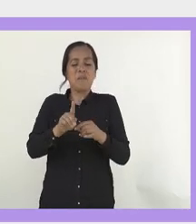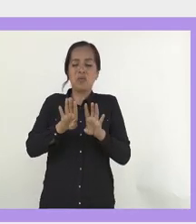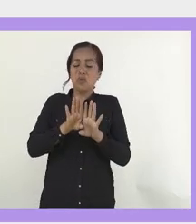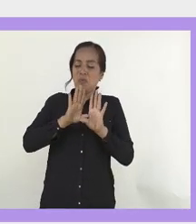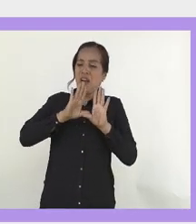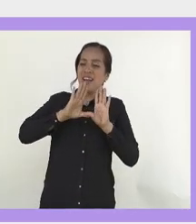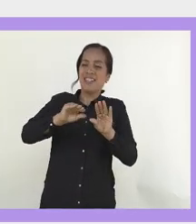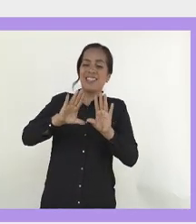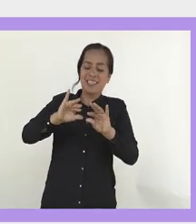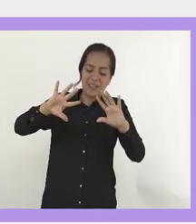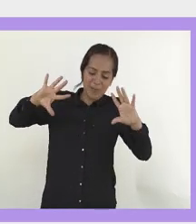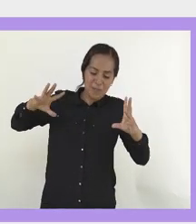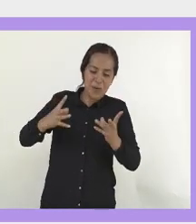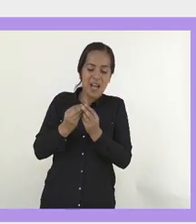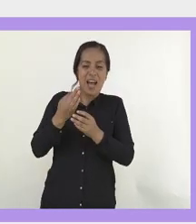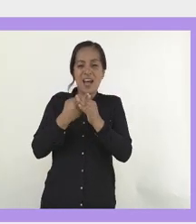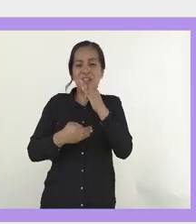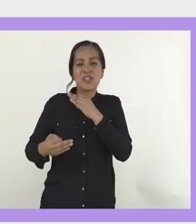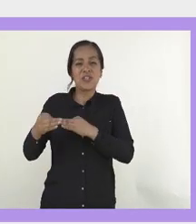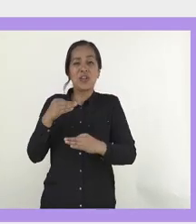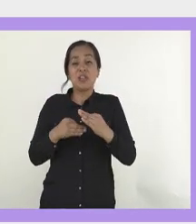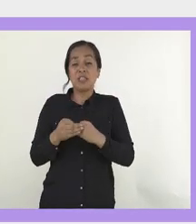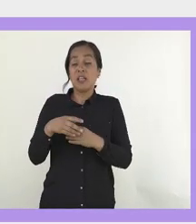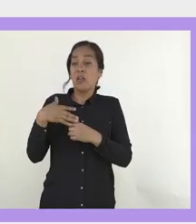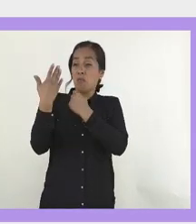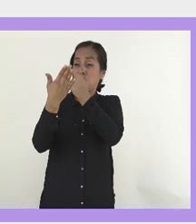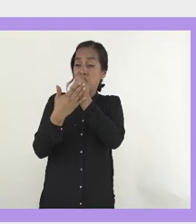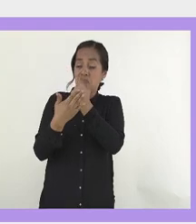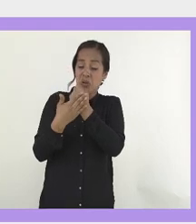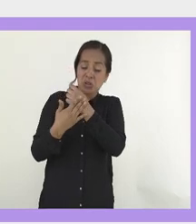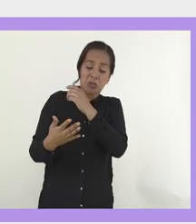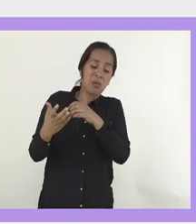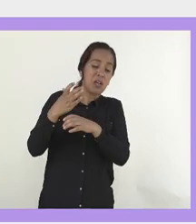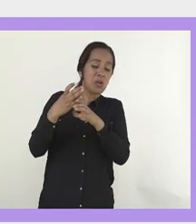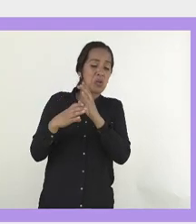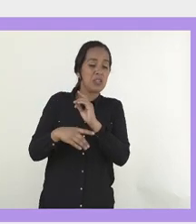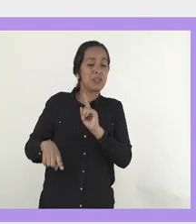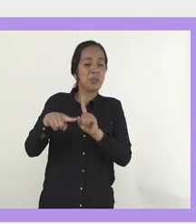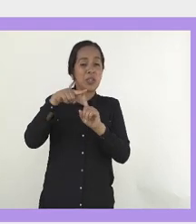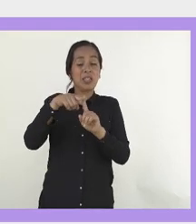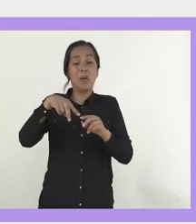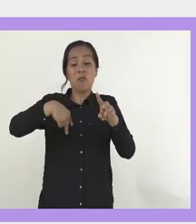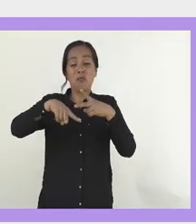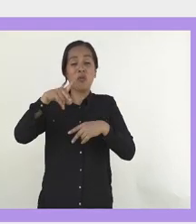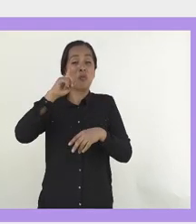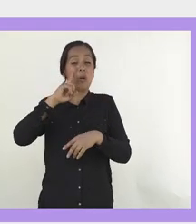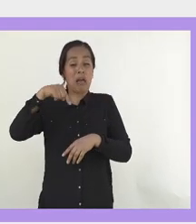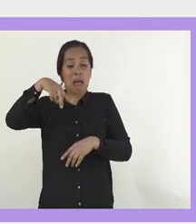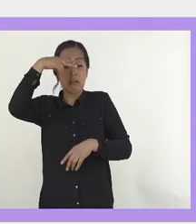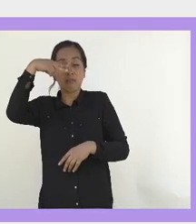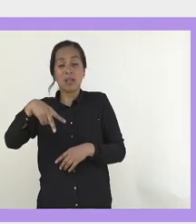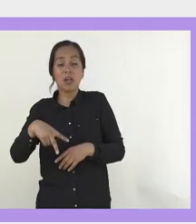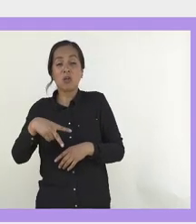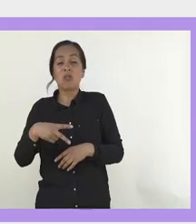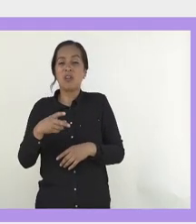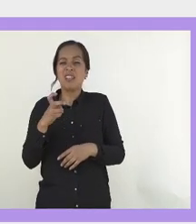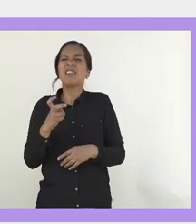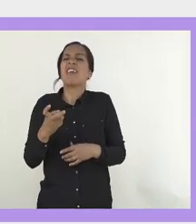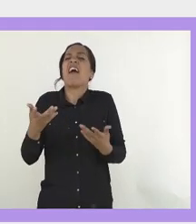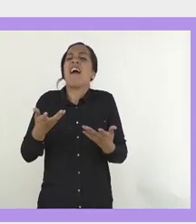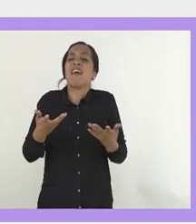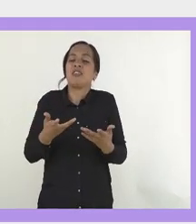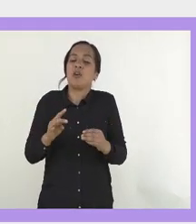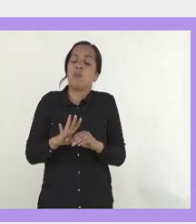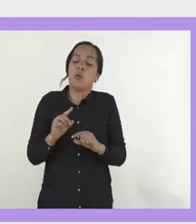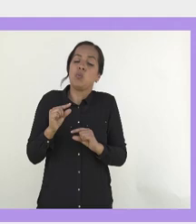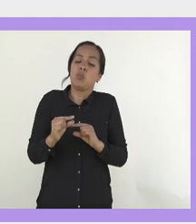conjunta y de que vienen cosas muy positivas si algo ha hecho el fútbol femenil en México es ir paso a